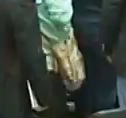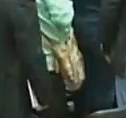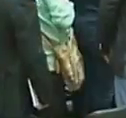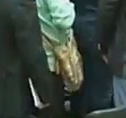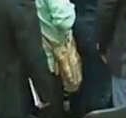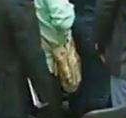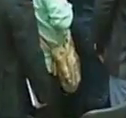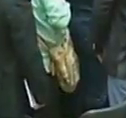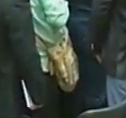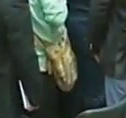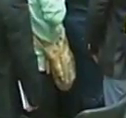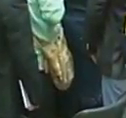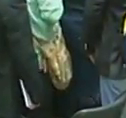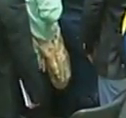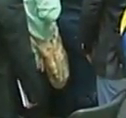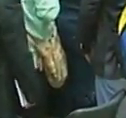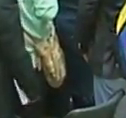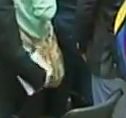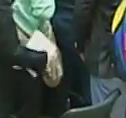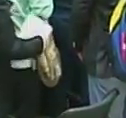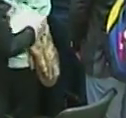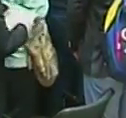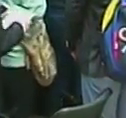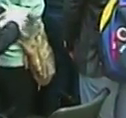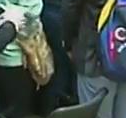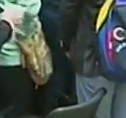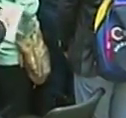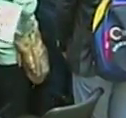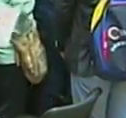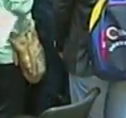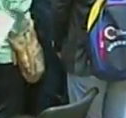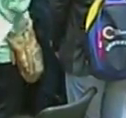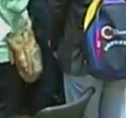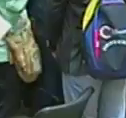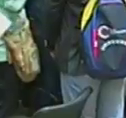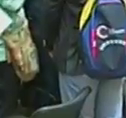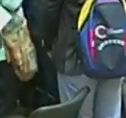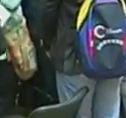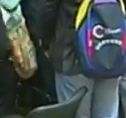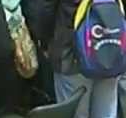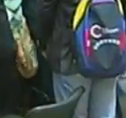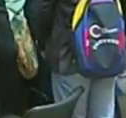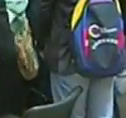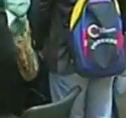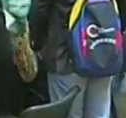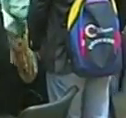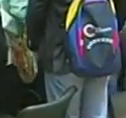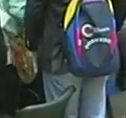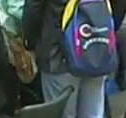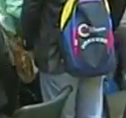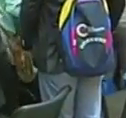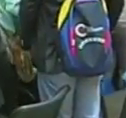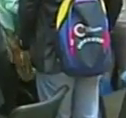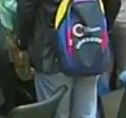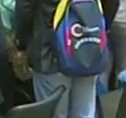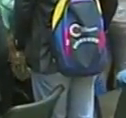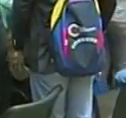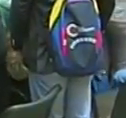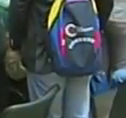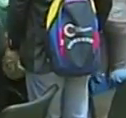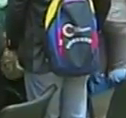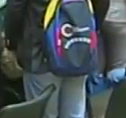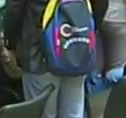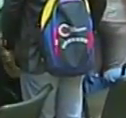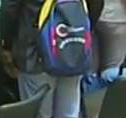de lo que ocurra una vez que sean aprobadas esas leyes, ya que somos un pueblo solidario, un pueblo de paz. Es